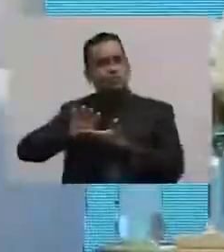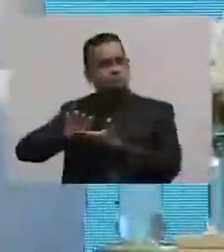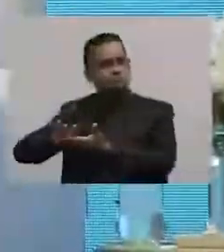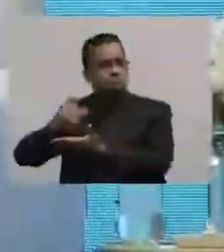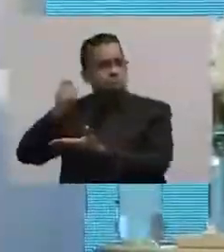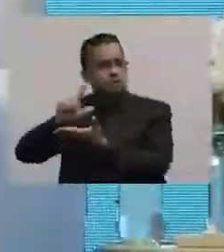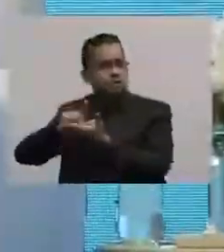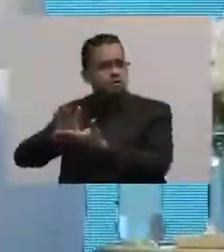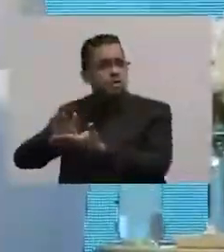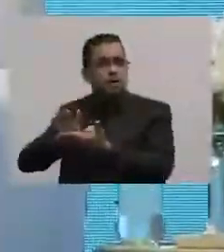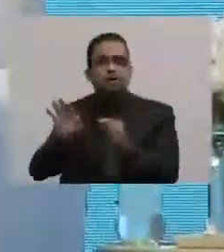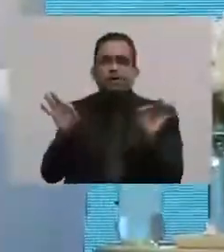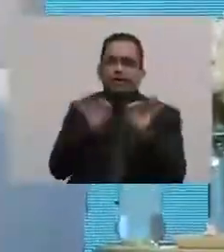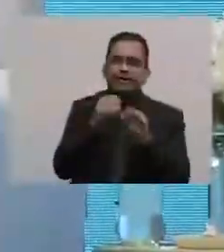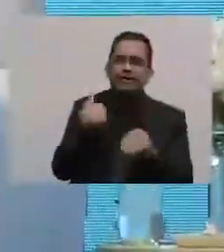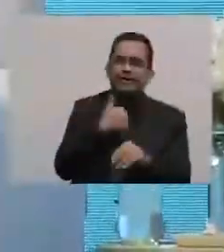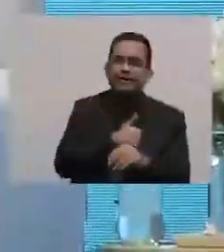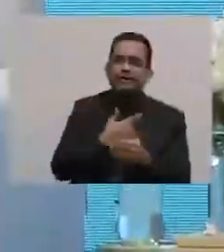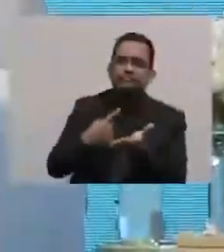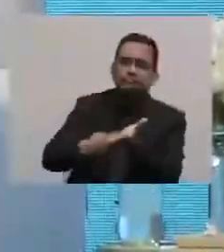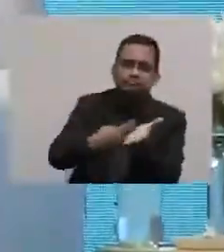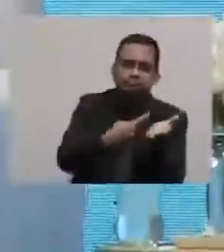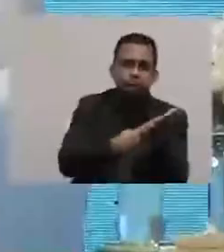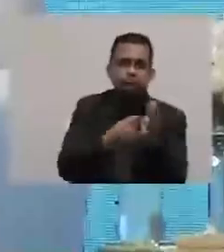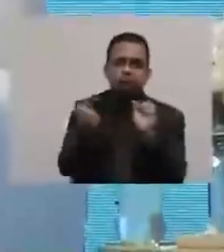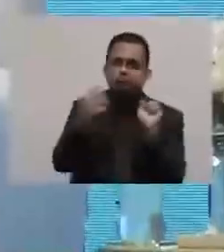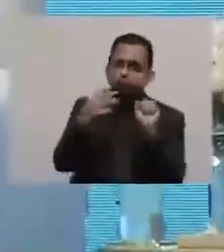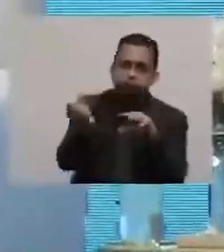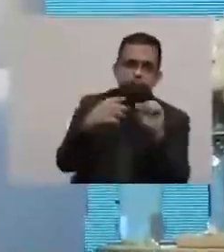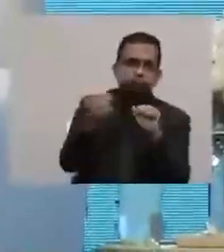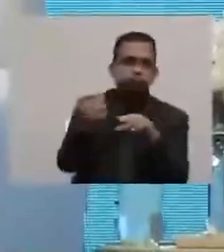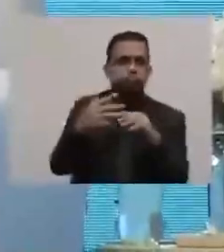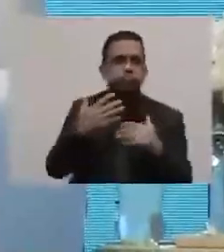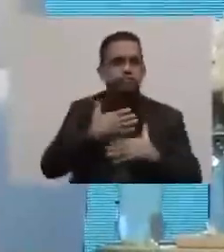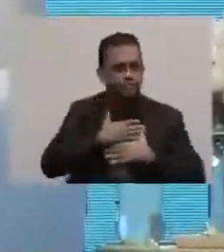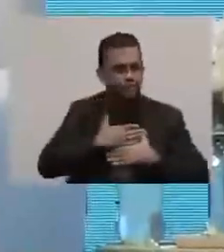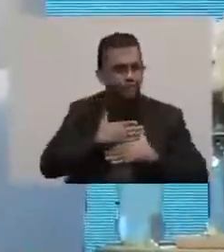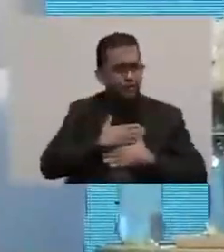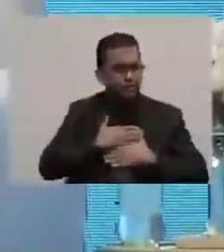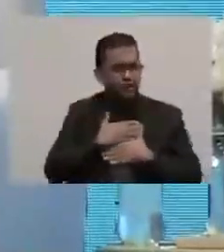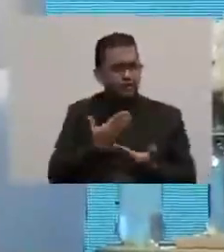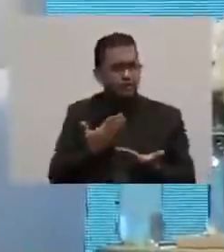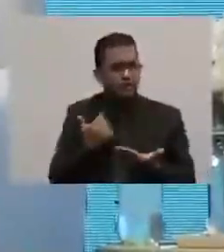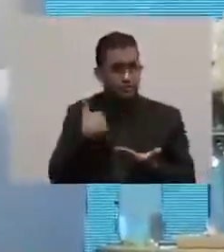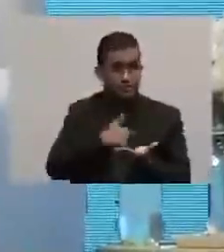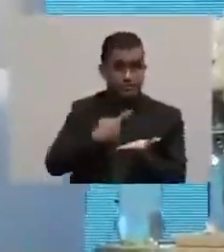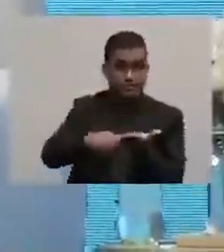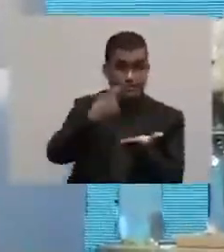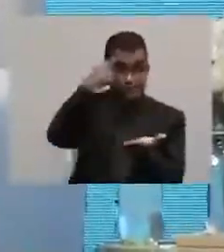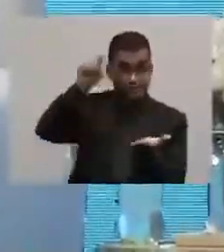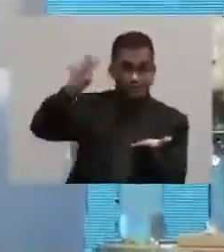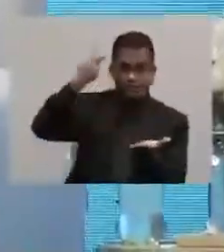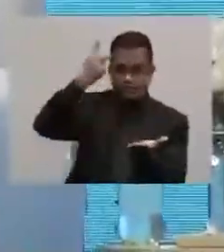la ley, tenemos que generar ese debate, porque lo estamos haciendo, por ejemplo, para los asuntos presidenciales, pero